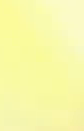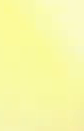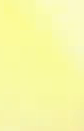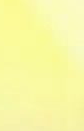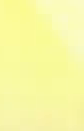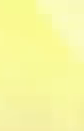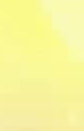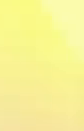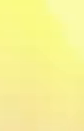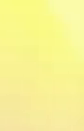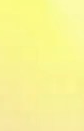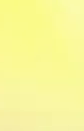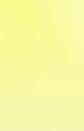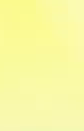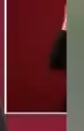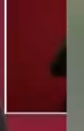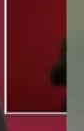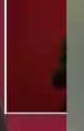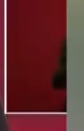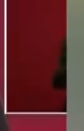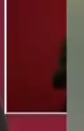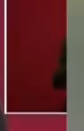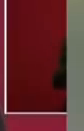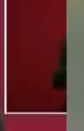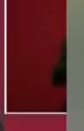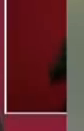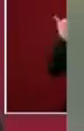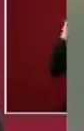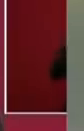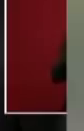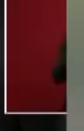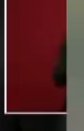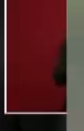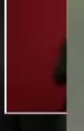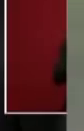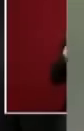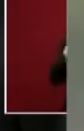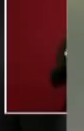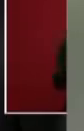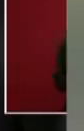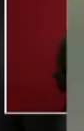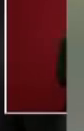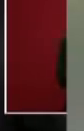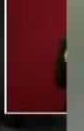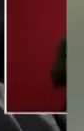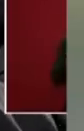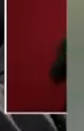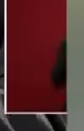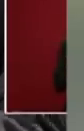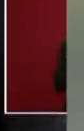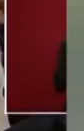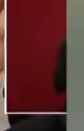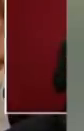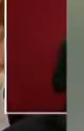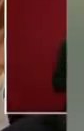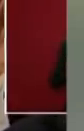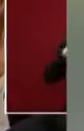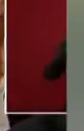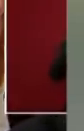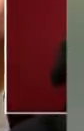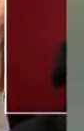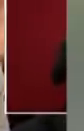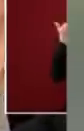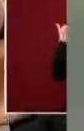es este horror que ya describimos, ¿no? Y que tú les mencionaste muy bien al presidente cuando lo